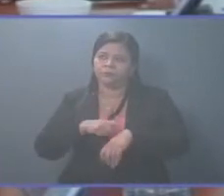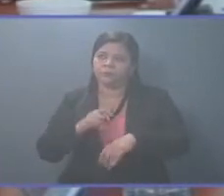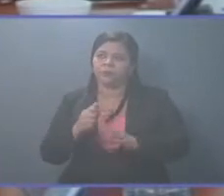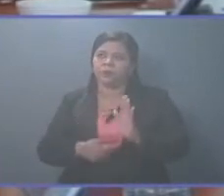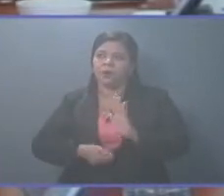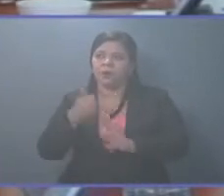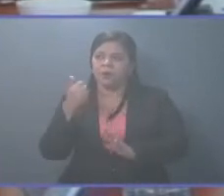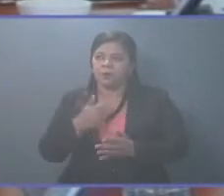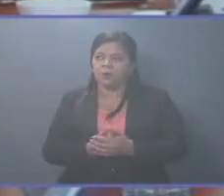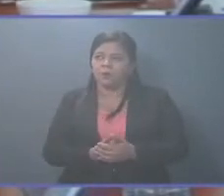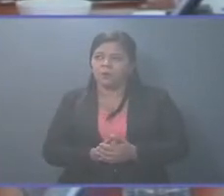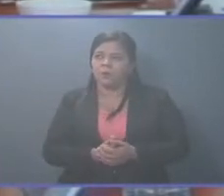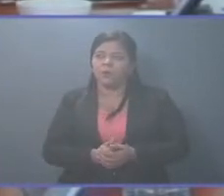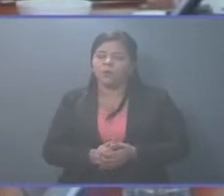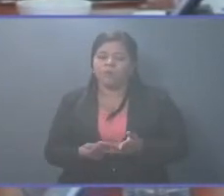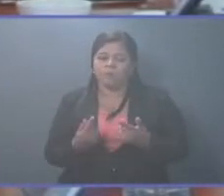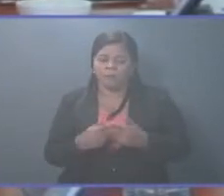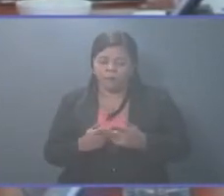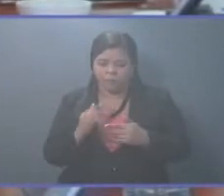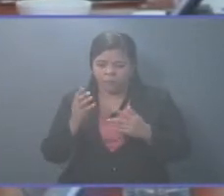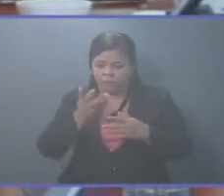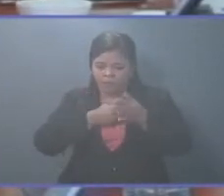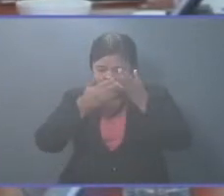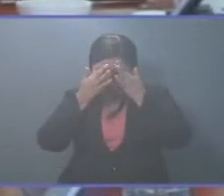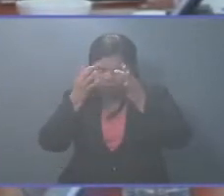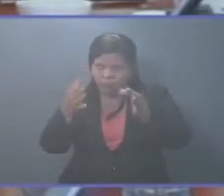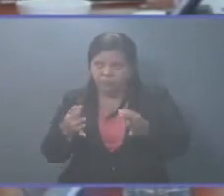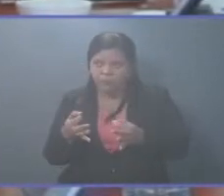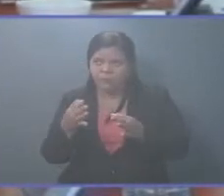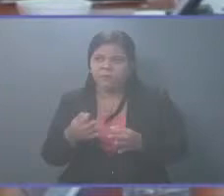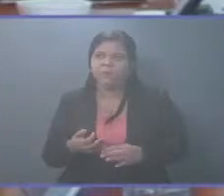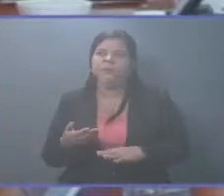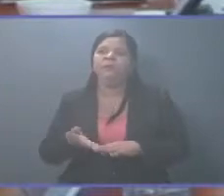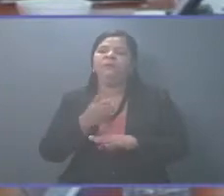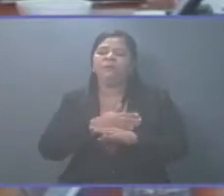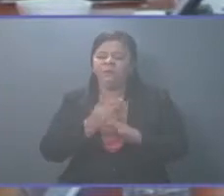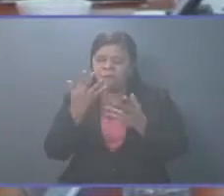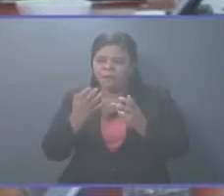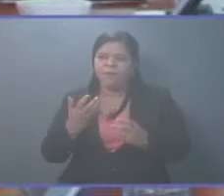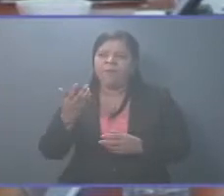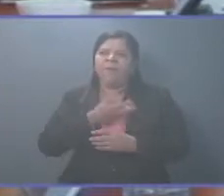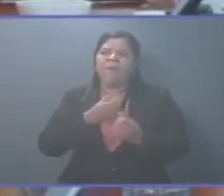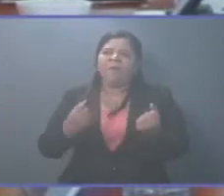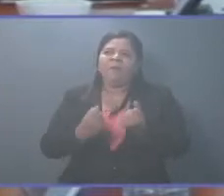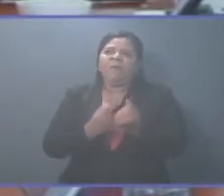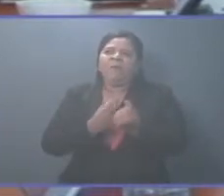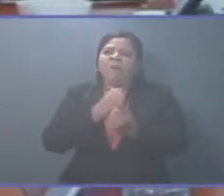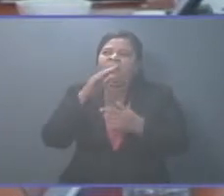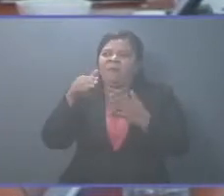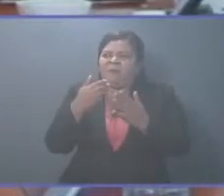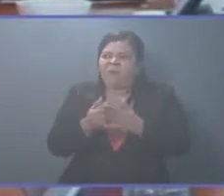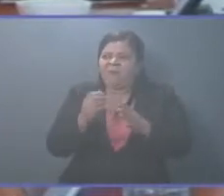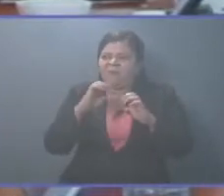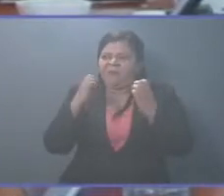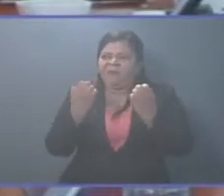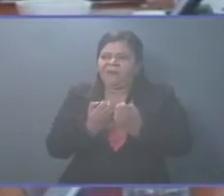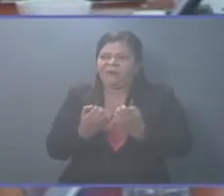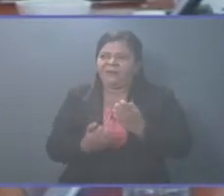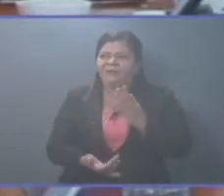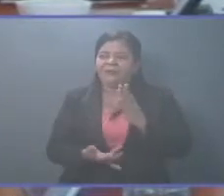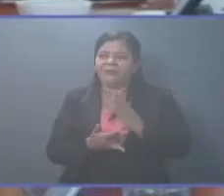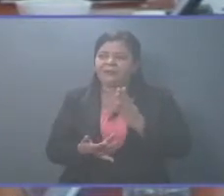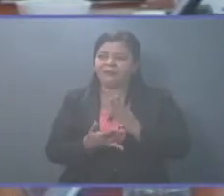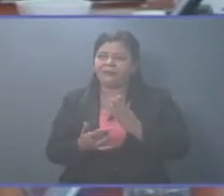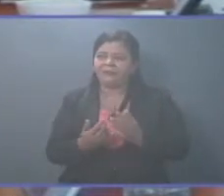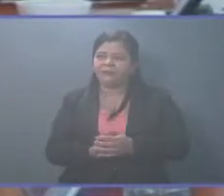un acompañamiento en toma de decisión, ¿verdad? Nosotros, como le indicaba, es un acompañamiento a esa toma. Damos nuestros puntos técnicos y al